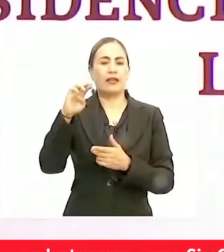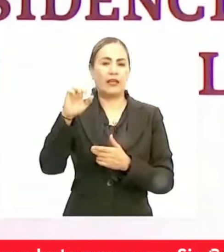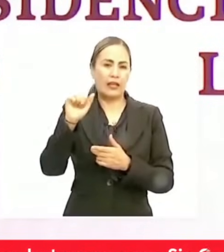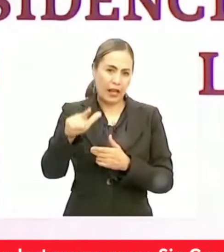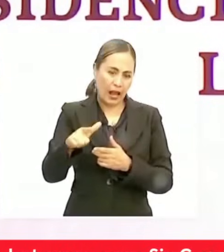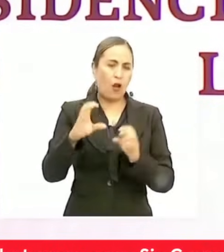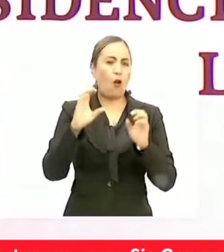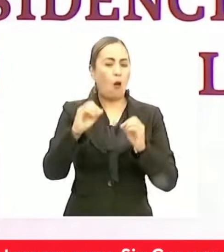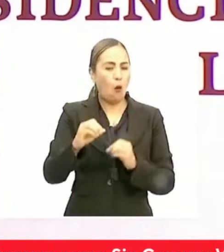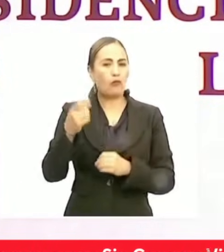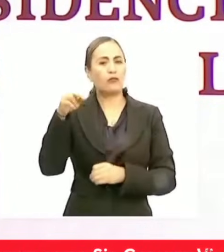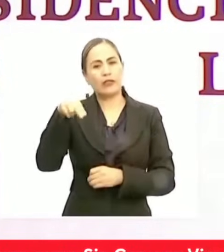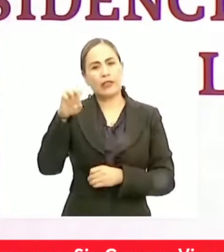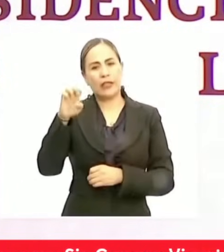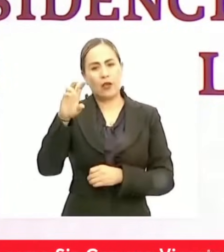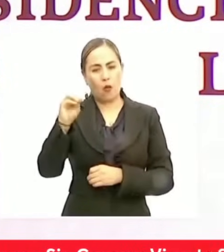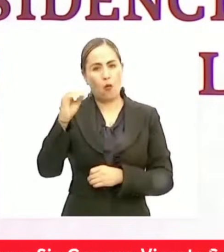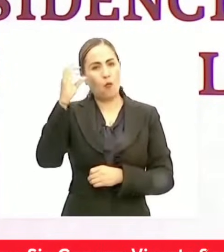de